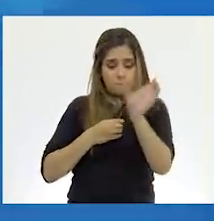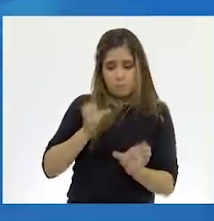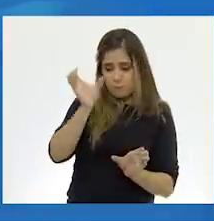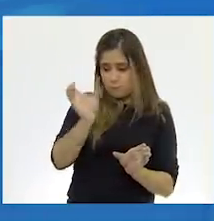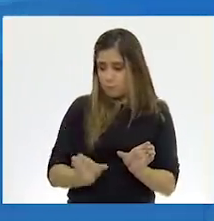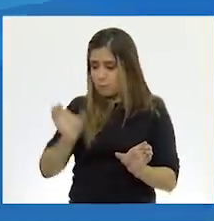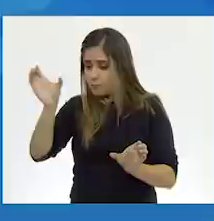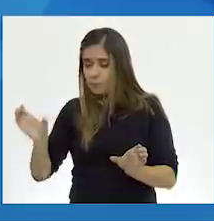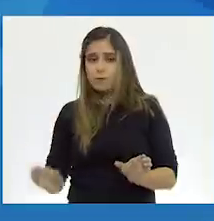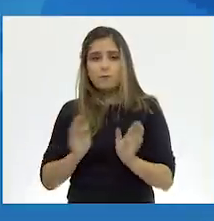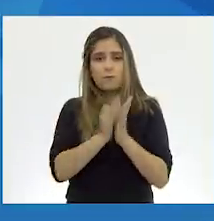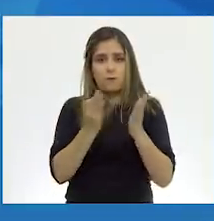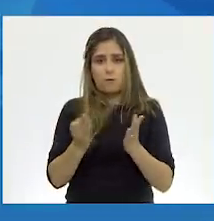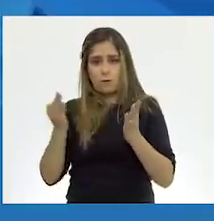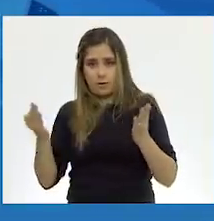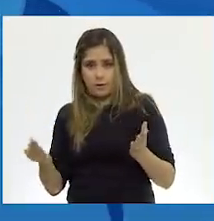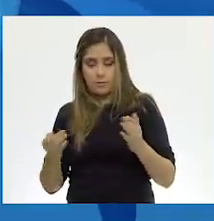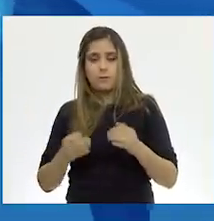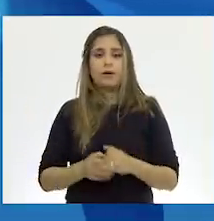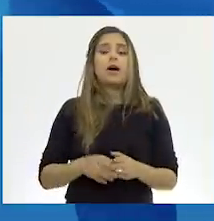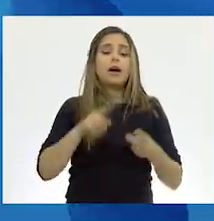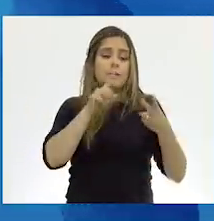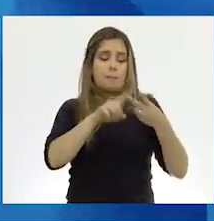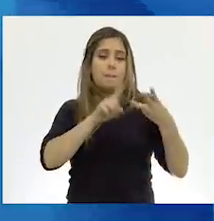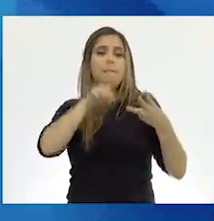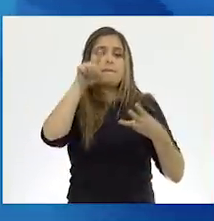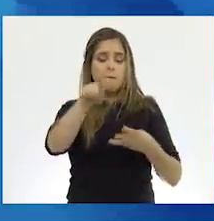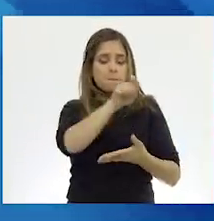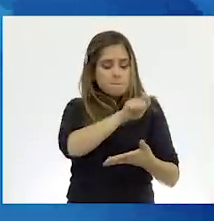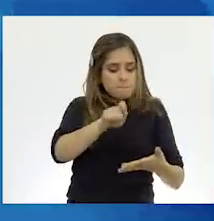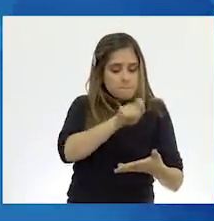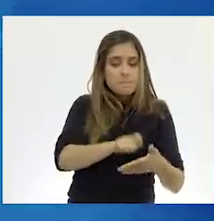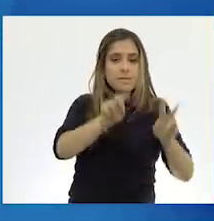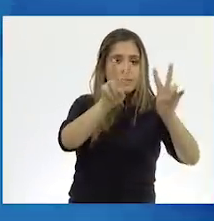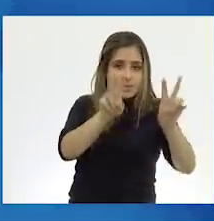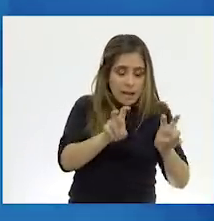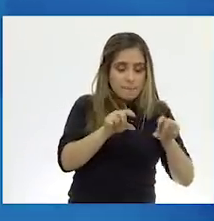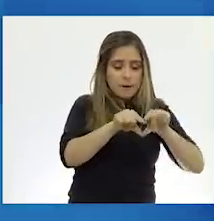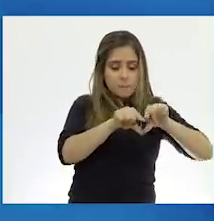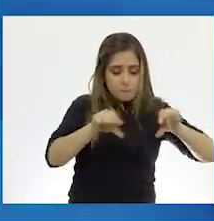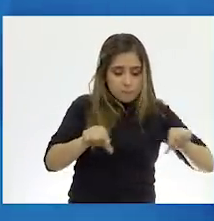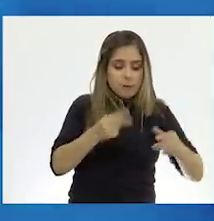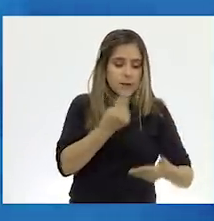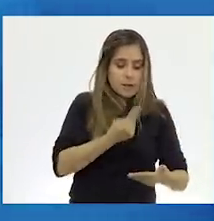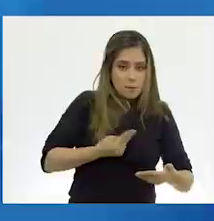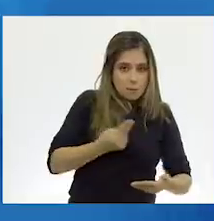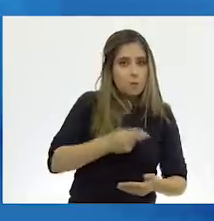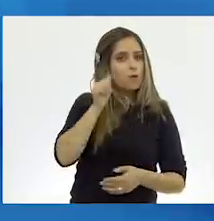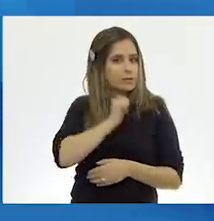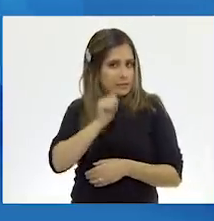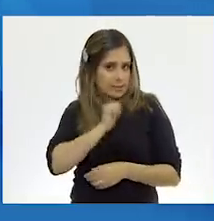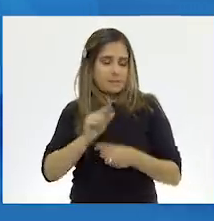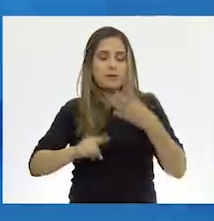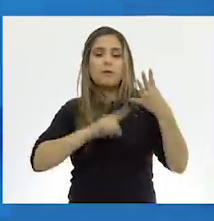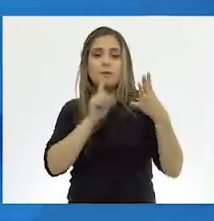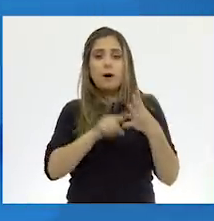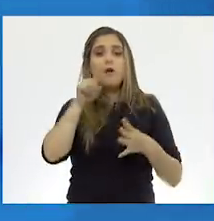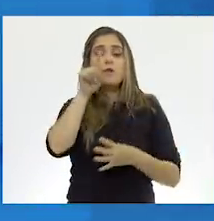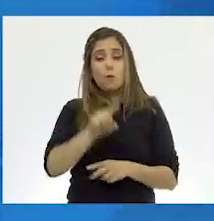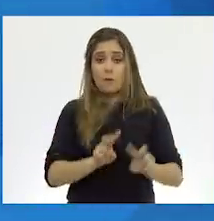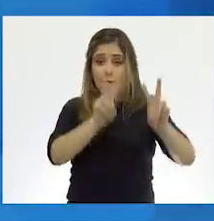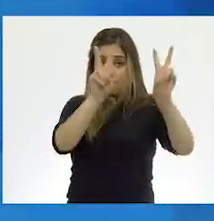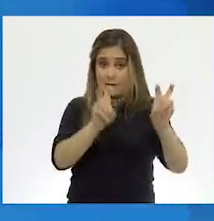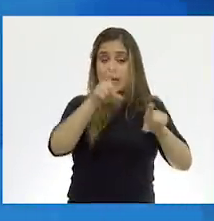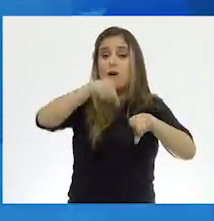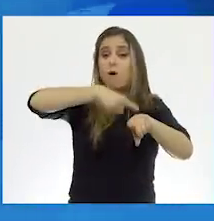sección. 3. Comiencen a escribir. Consideren espacios para títulos, subtítulos e ilustraciones. 4. Resalten los títulos con